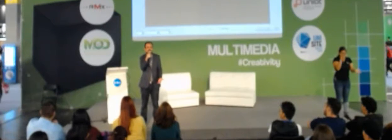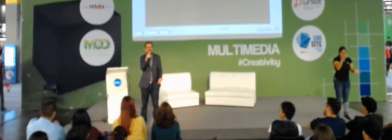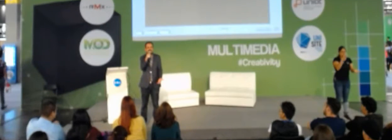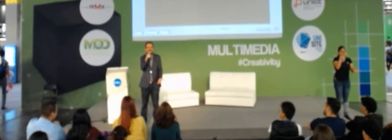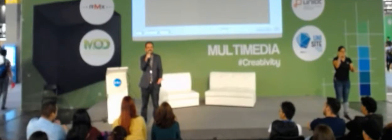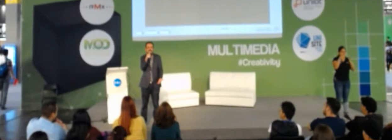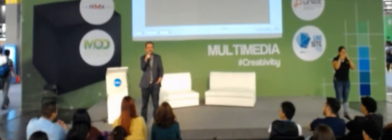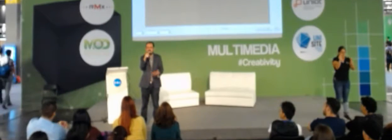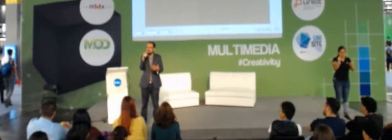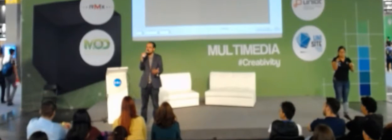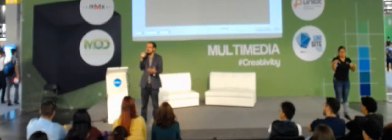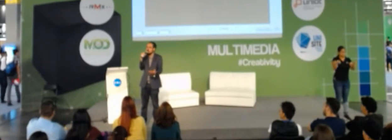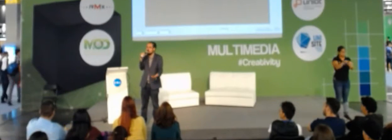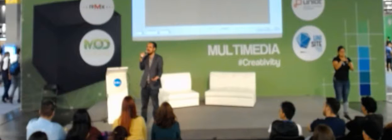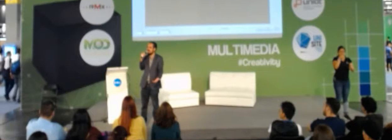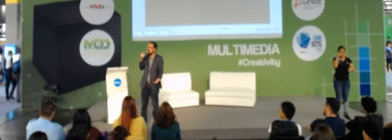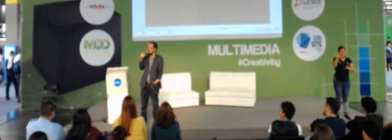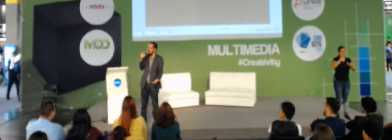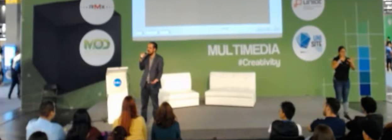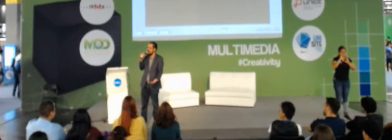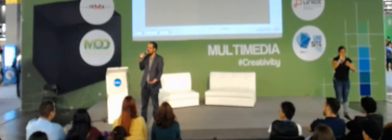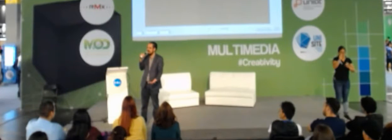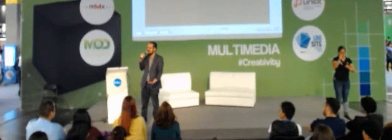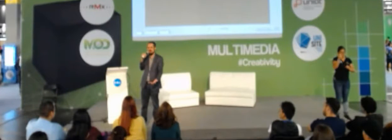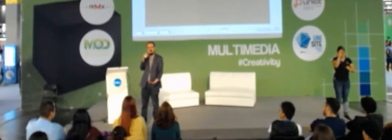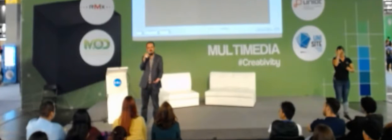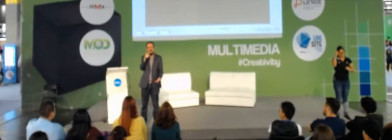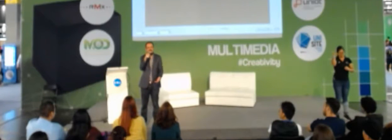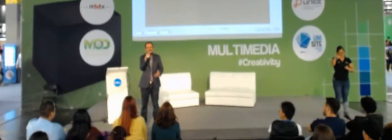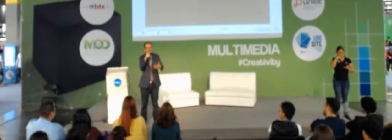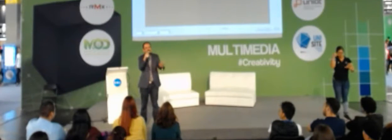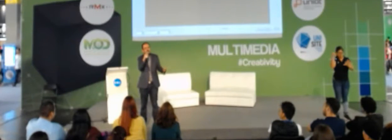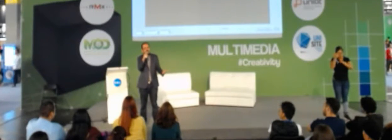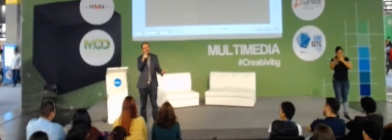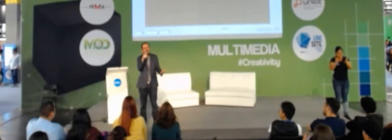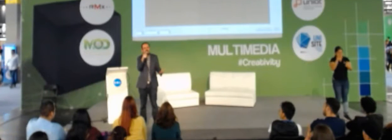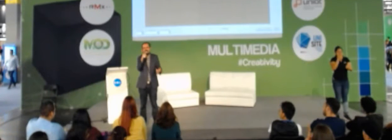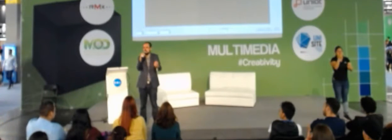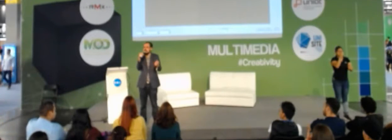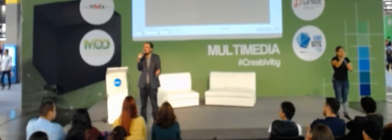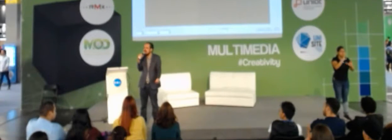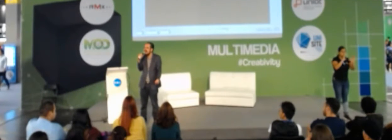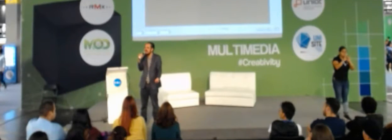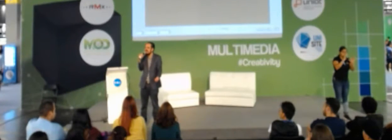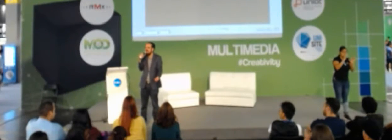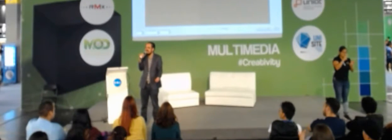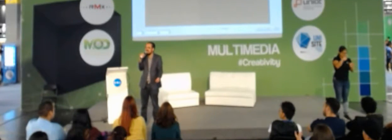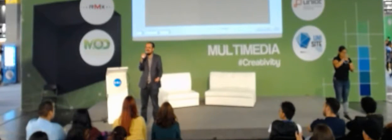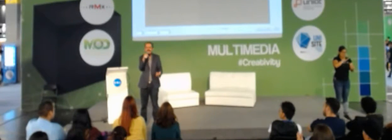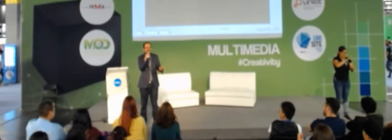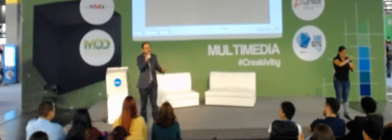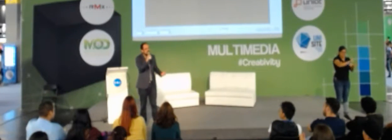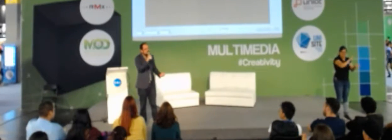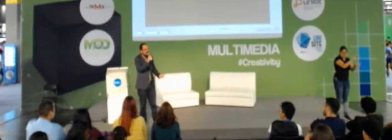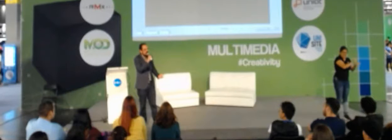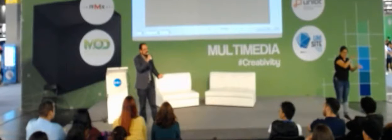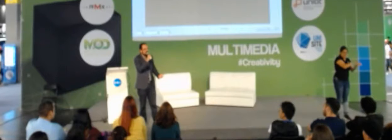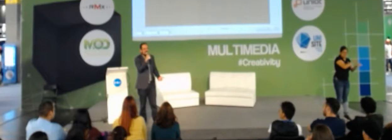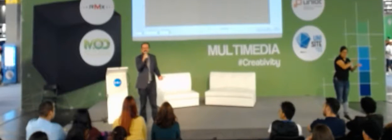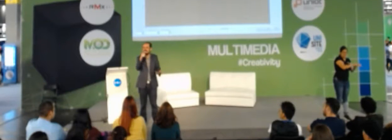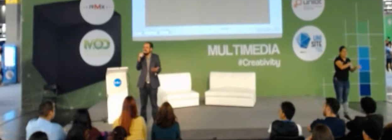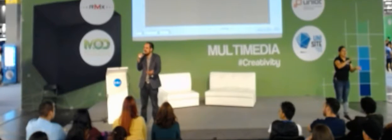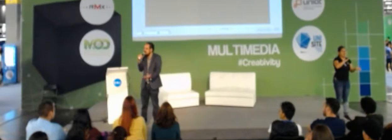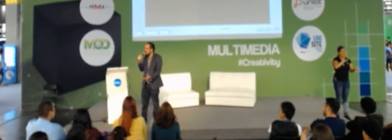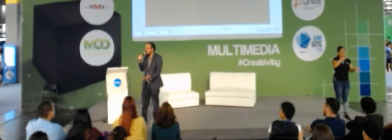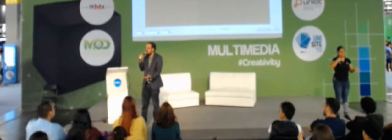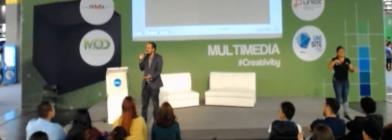lingüistas, los expertos en comunicación no verbal. Si ya está todo el instrumento legal, si hay expertos, si